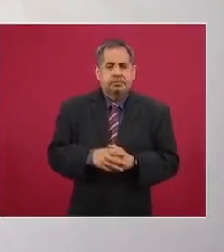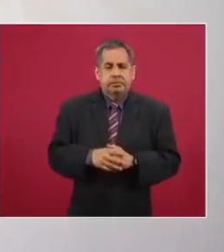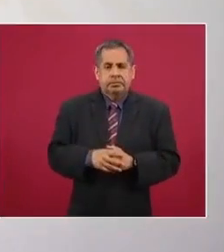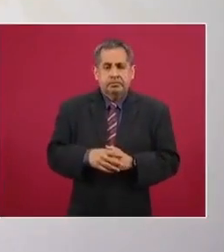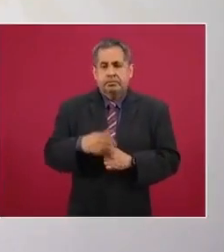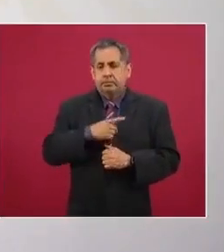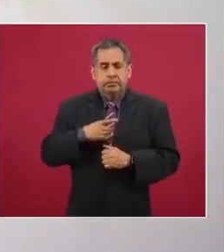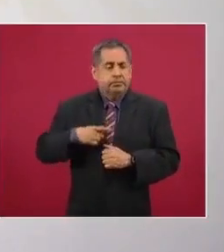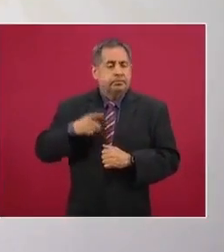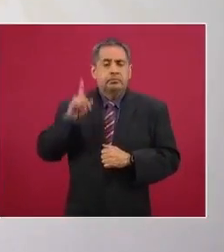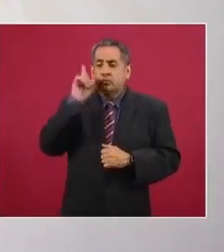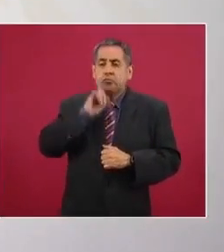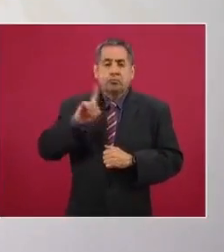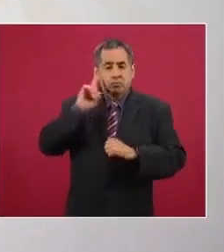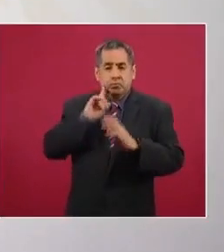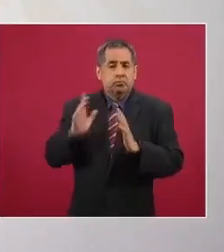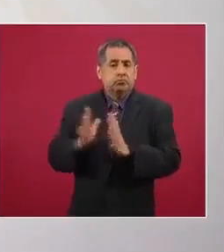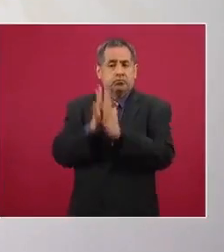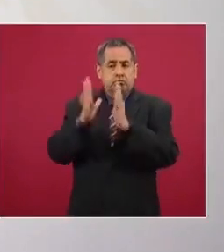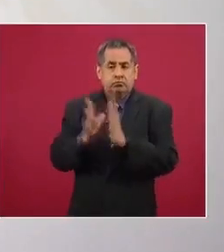tienen que participar mujeres,